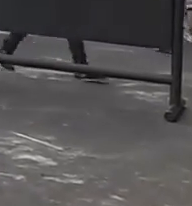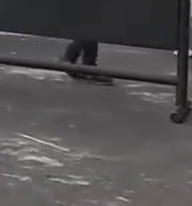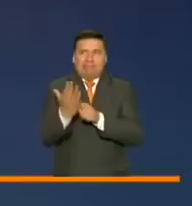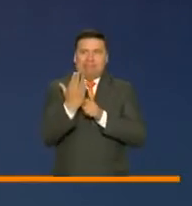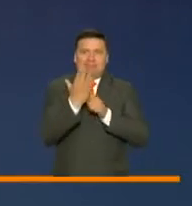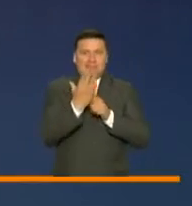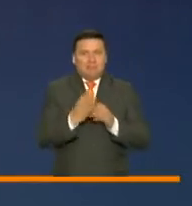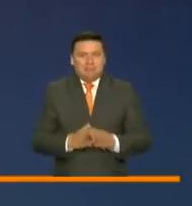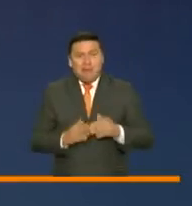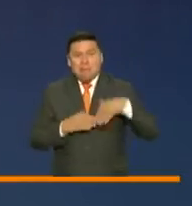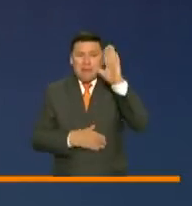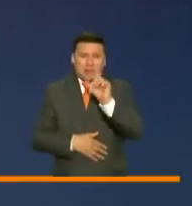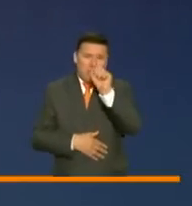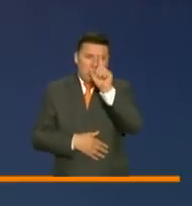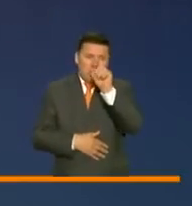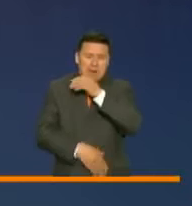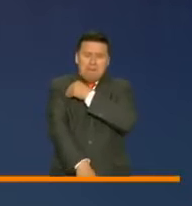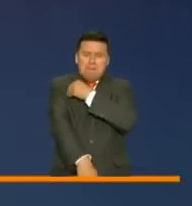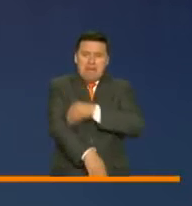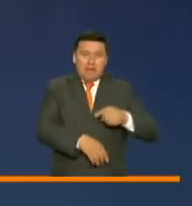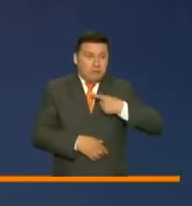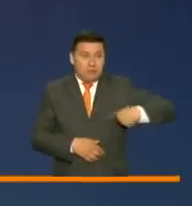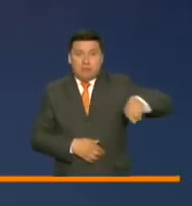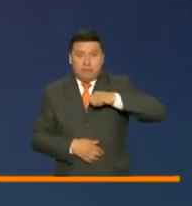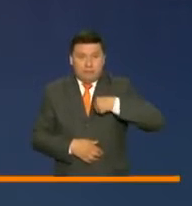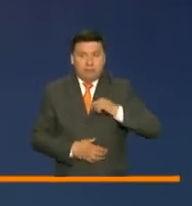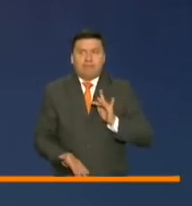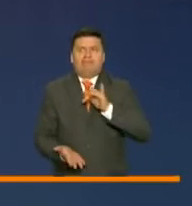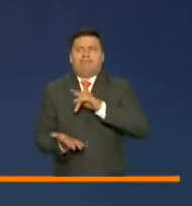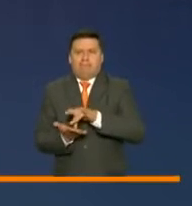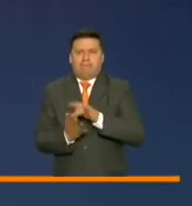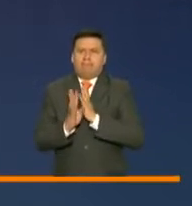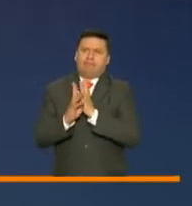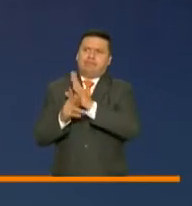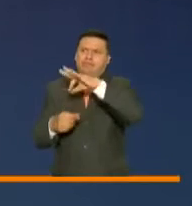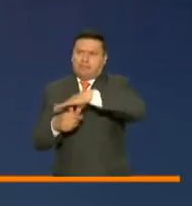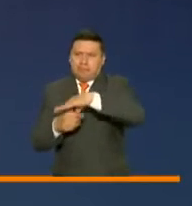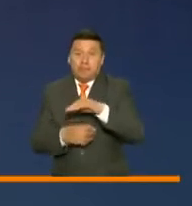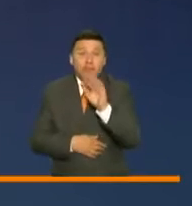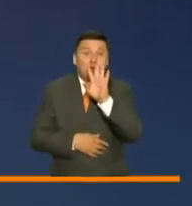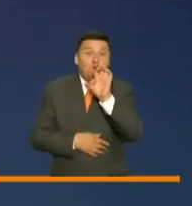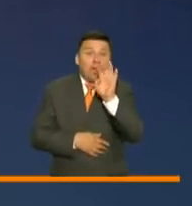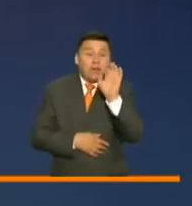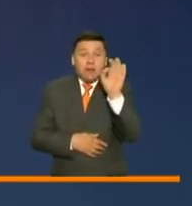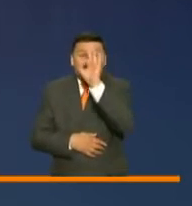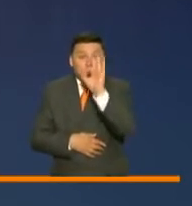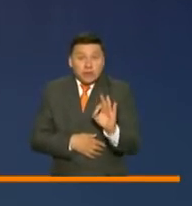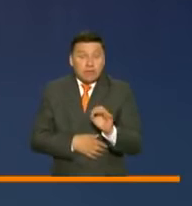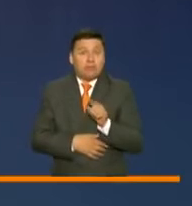corrupción más de 11 millones de ciudadanos votamos la consulta anticorrupción el 99%